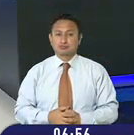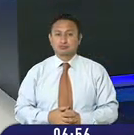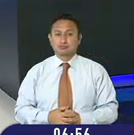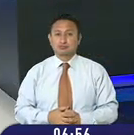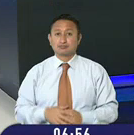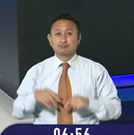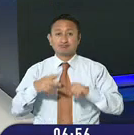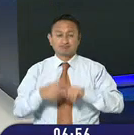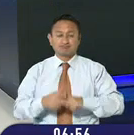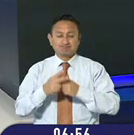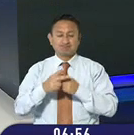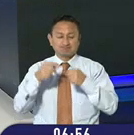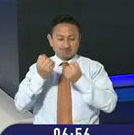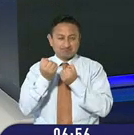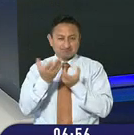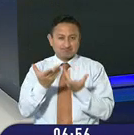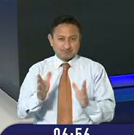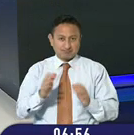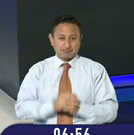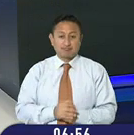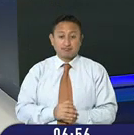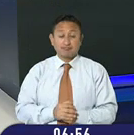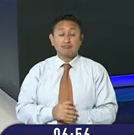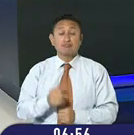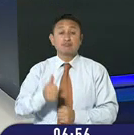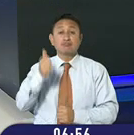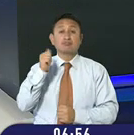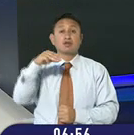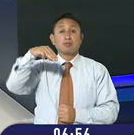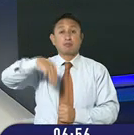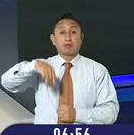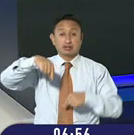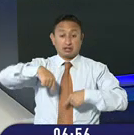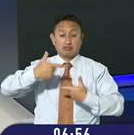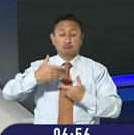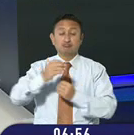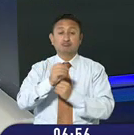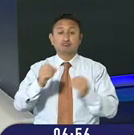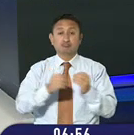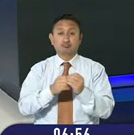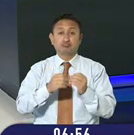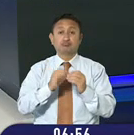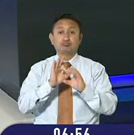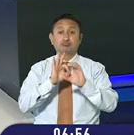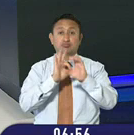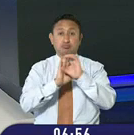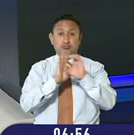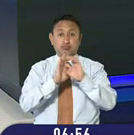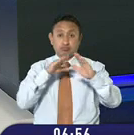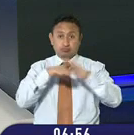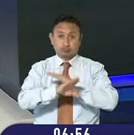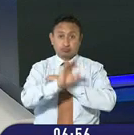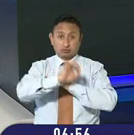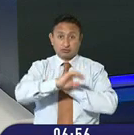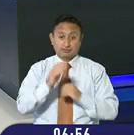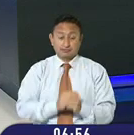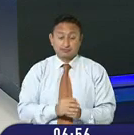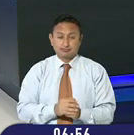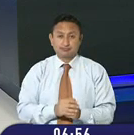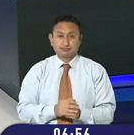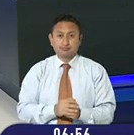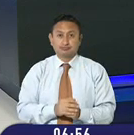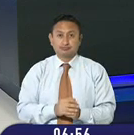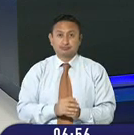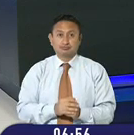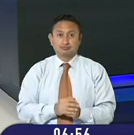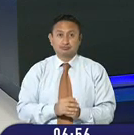Arrancamos inmediatamente con las noticias. La noche de este martes se allanó las oficinas del Consejo de Participación Ciudadana y Control Social.